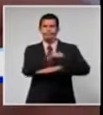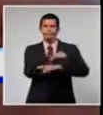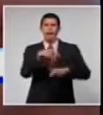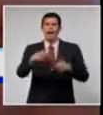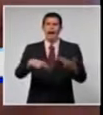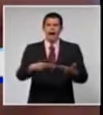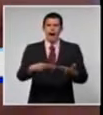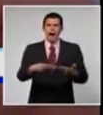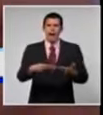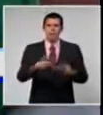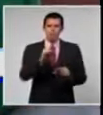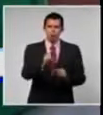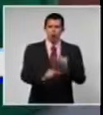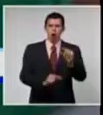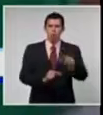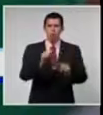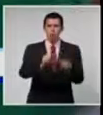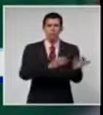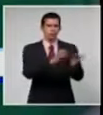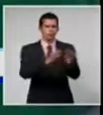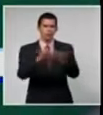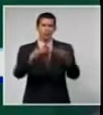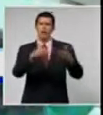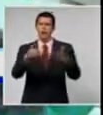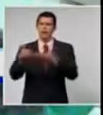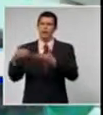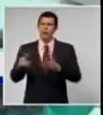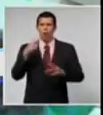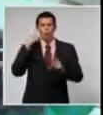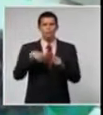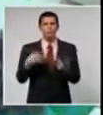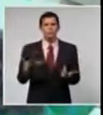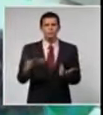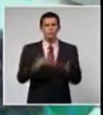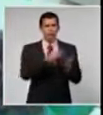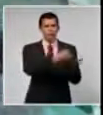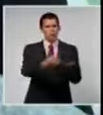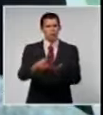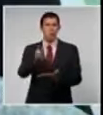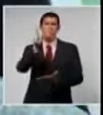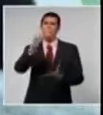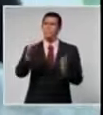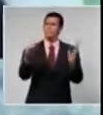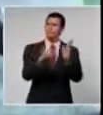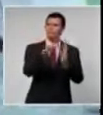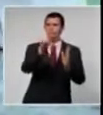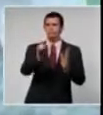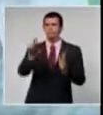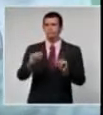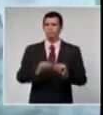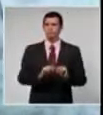de manera gradual para brindar asistencia terapéutica a casi 20.000 pacientes por turnos en horarios específicos. En